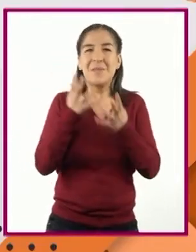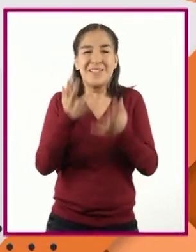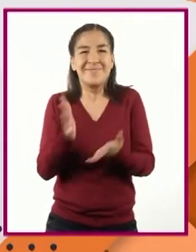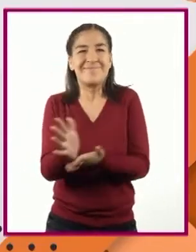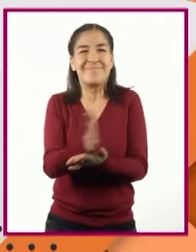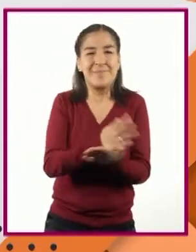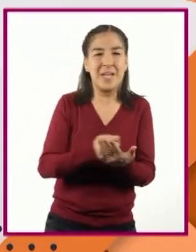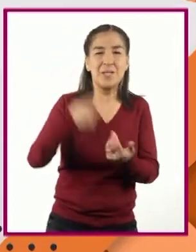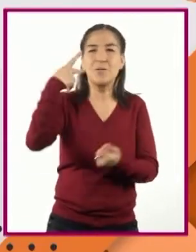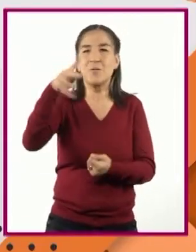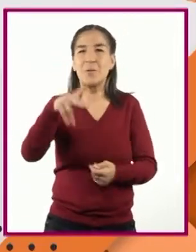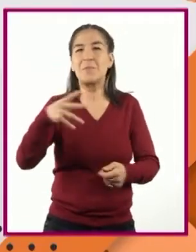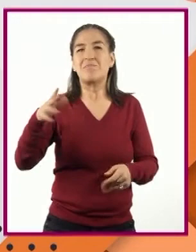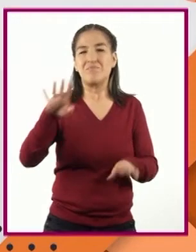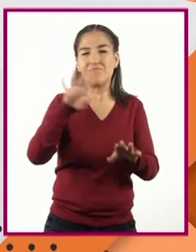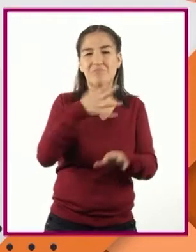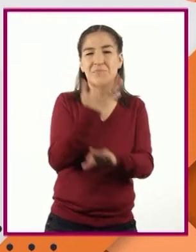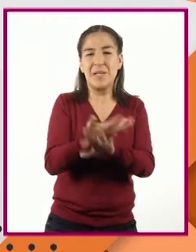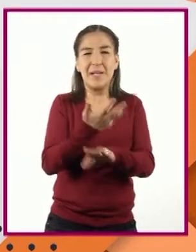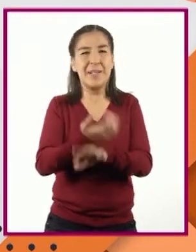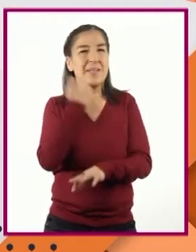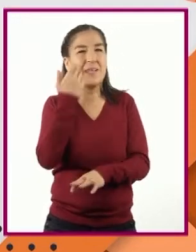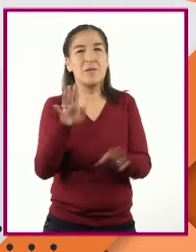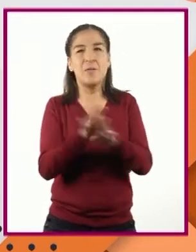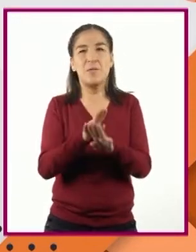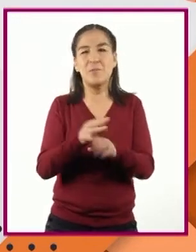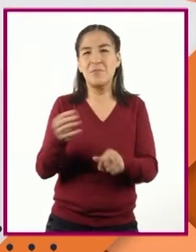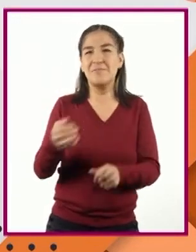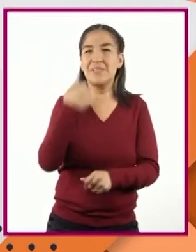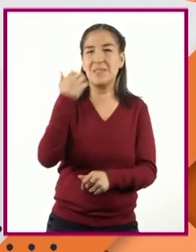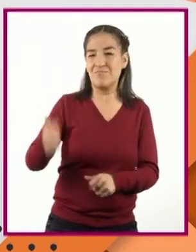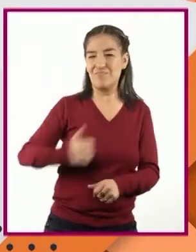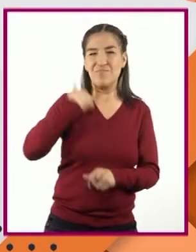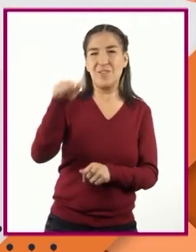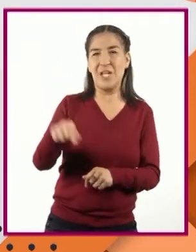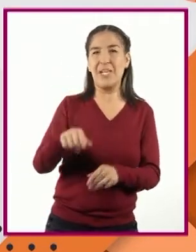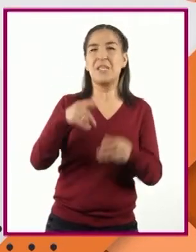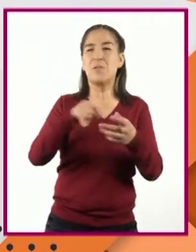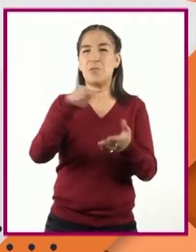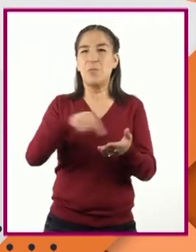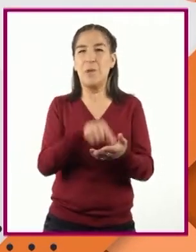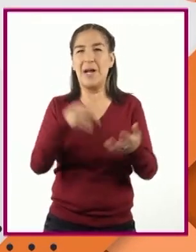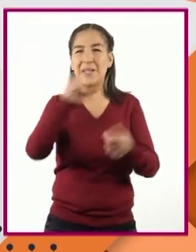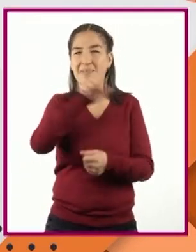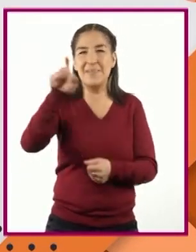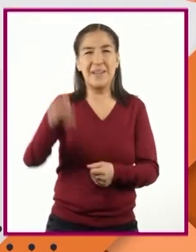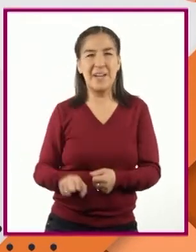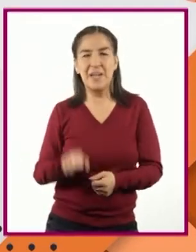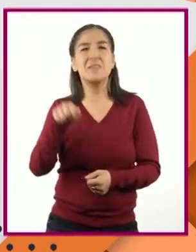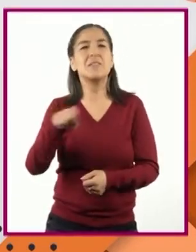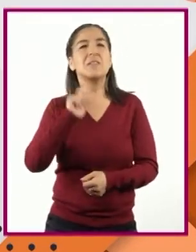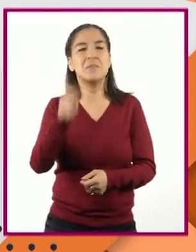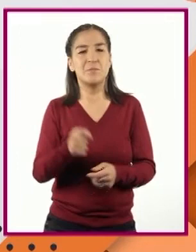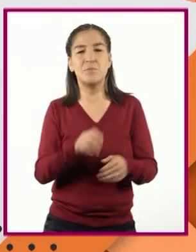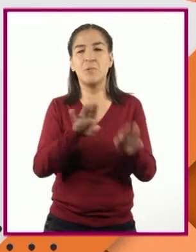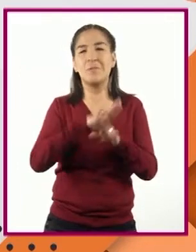los norteamericanos de apropiarse del territorio de Texas precedió en una década a los sucesos